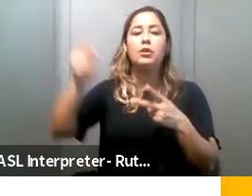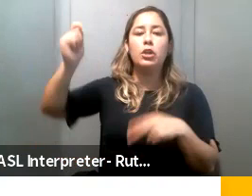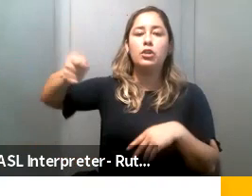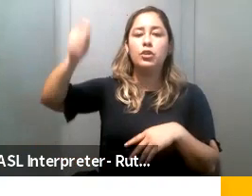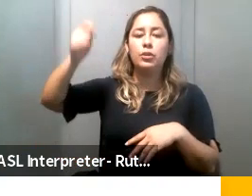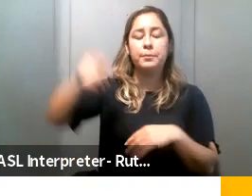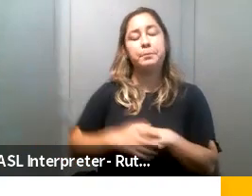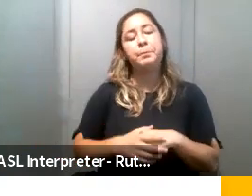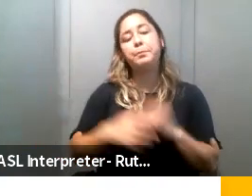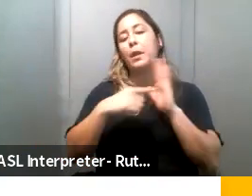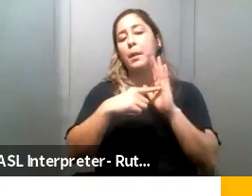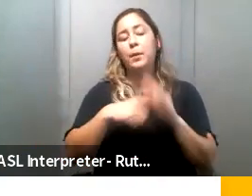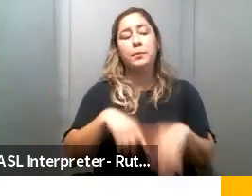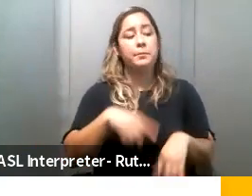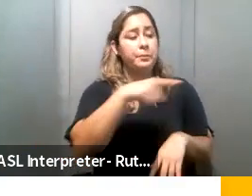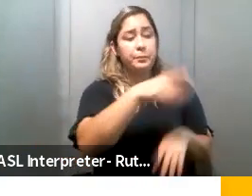la arrestan y luego